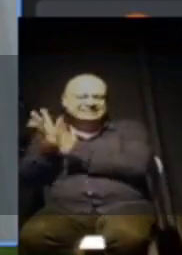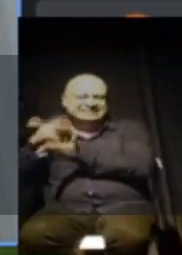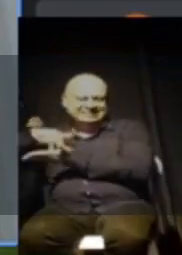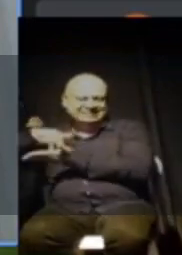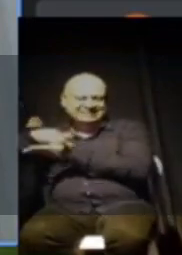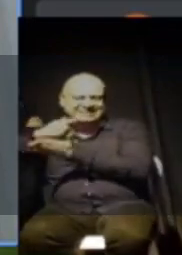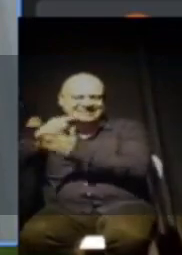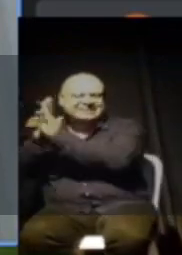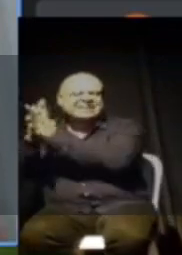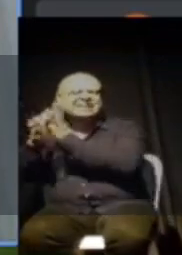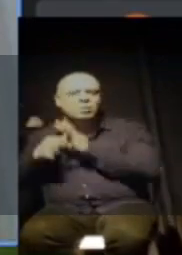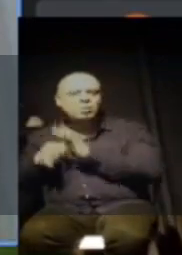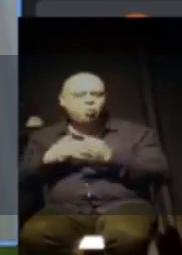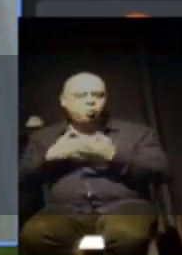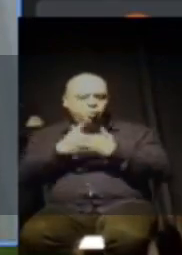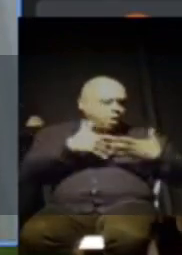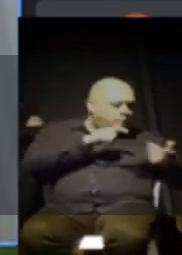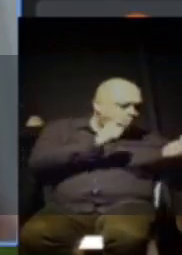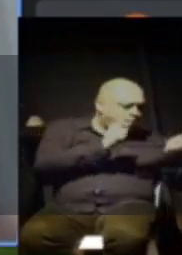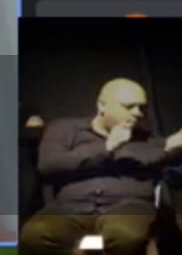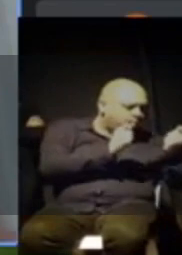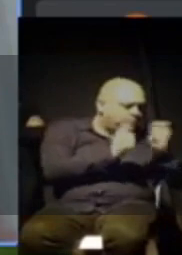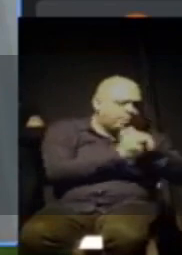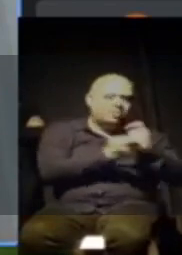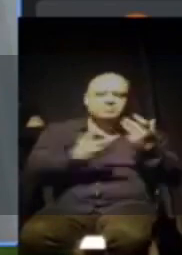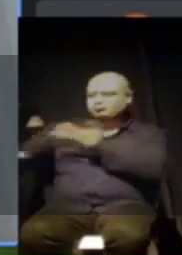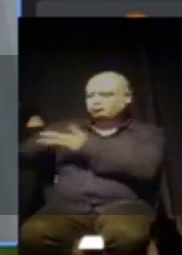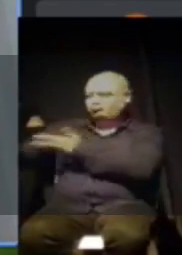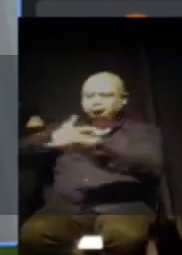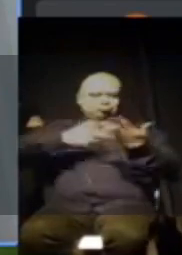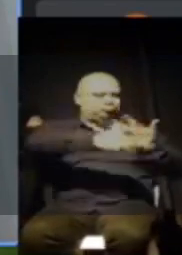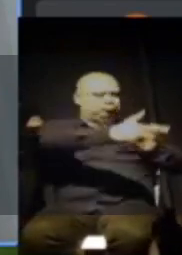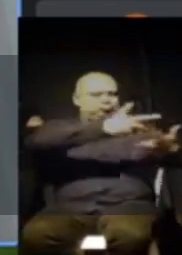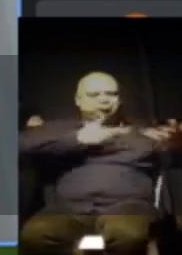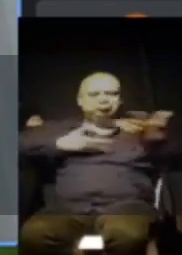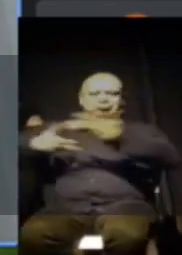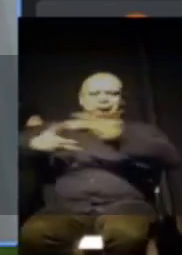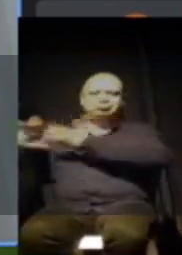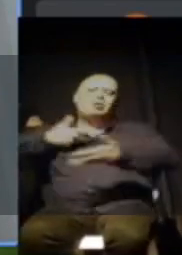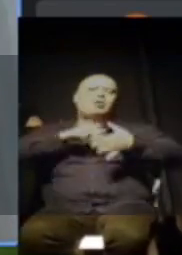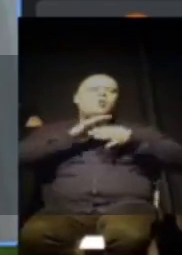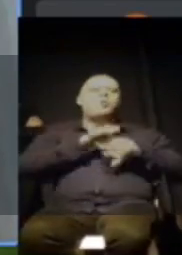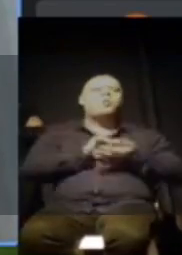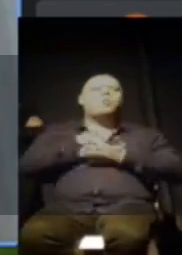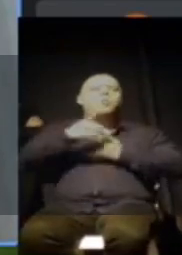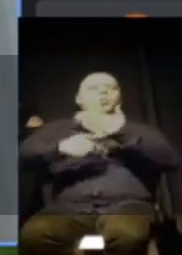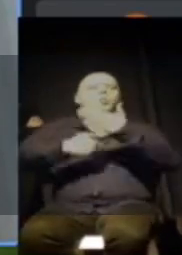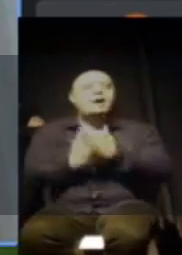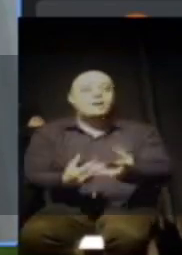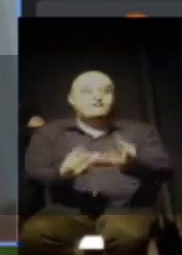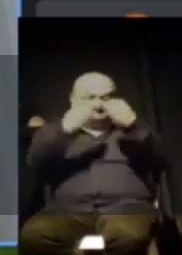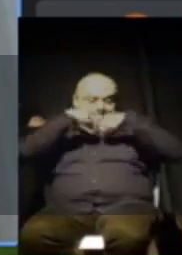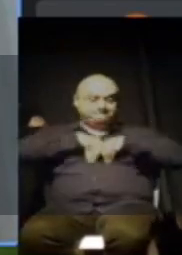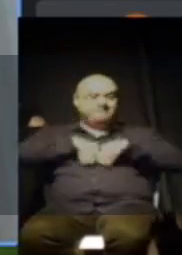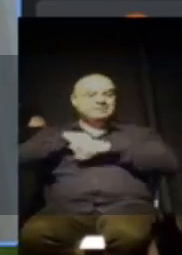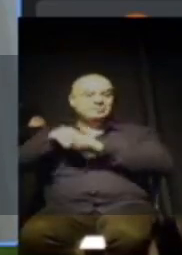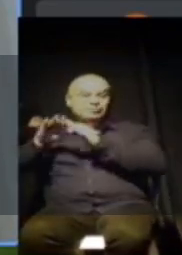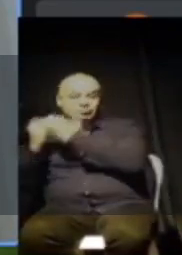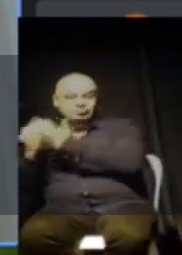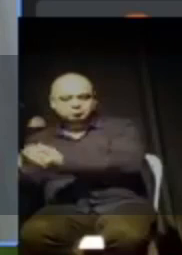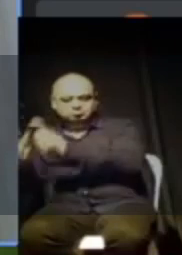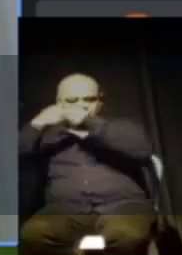potencia de intercambios pensados imposibles hace 10 años que podrían ser agenciados por la escuela hacia